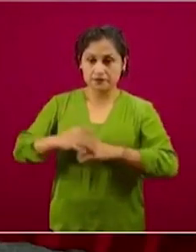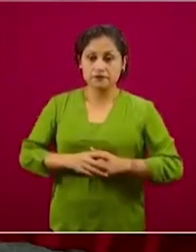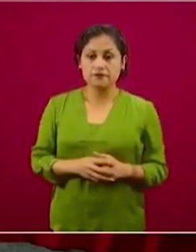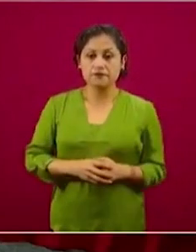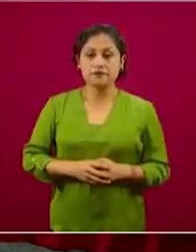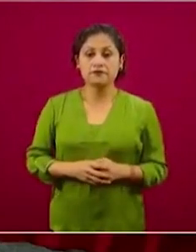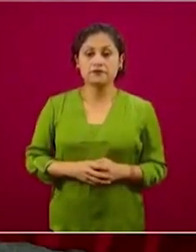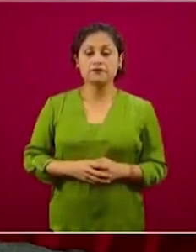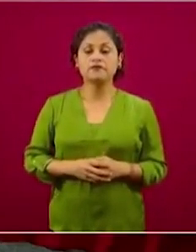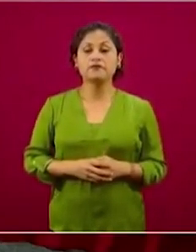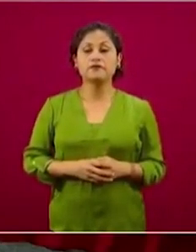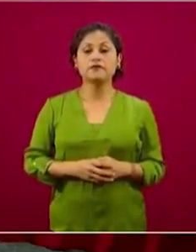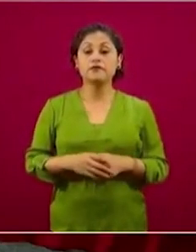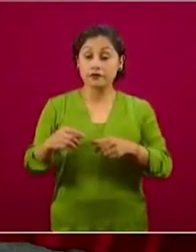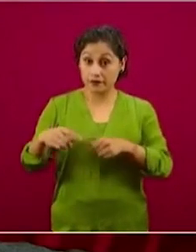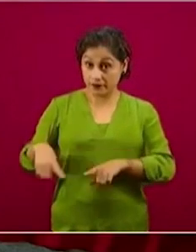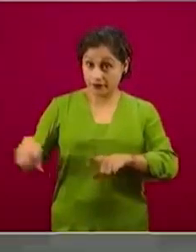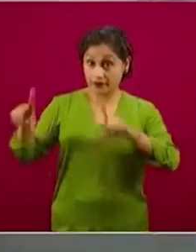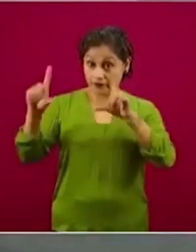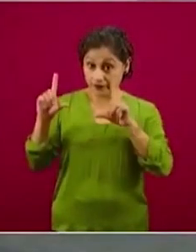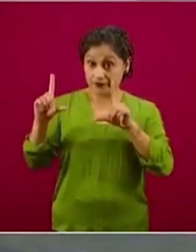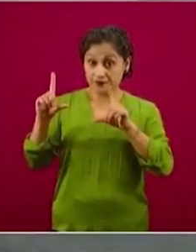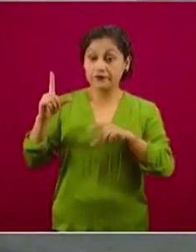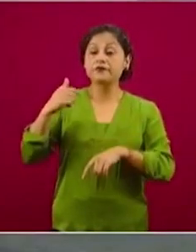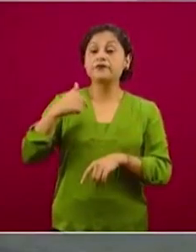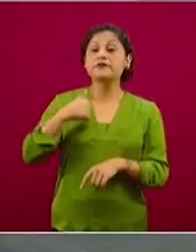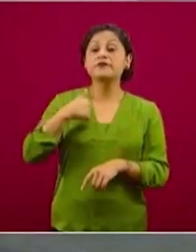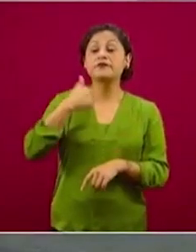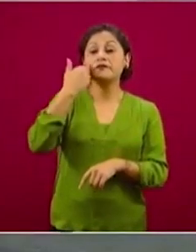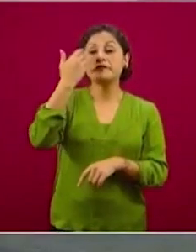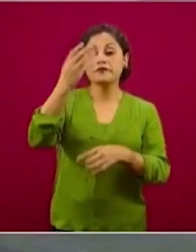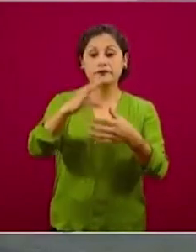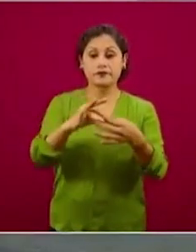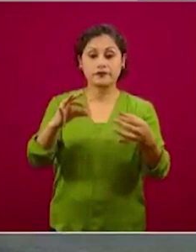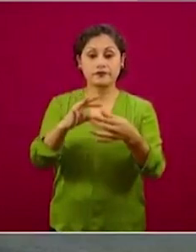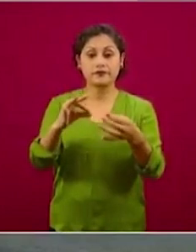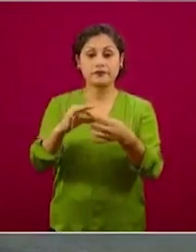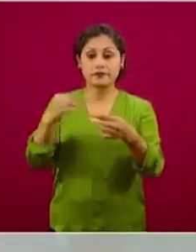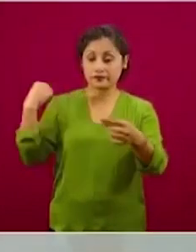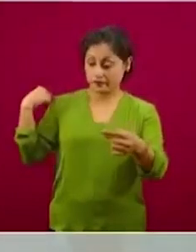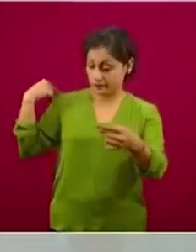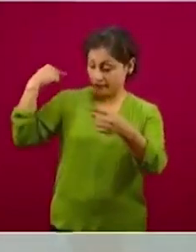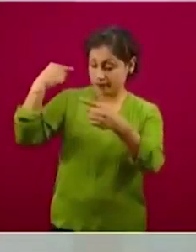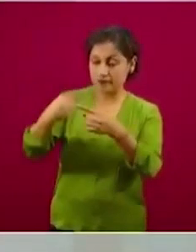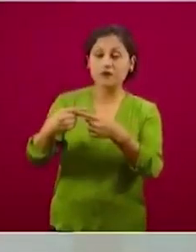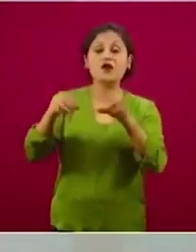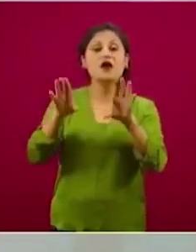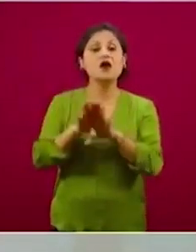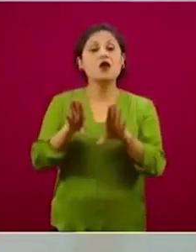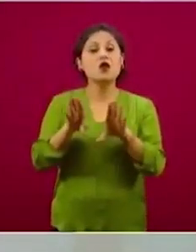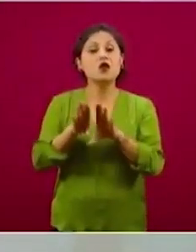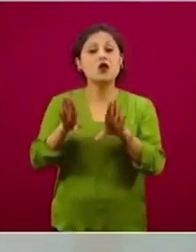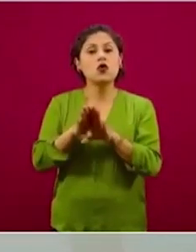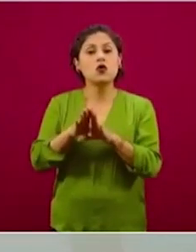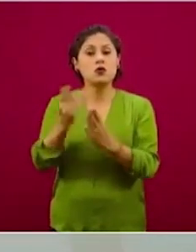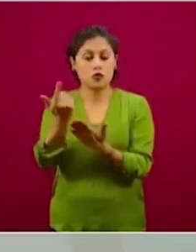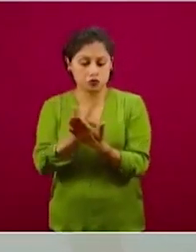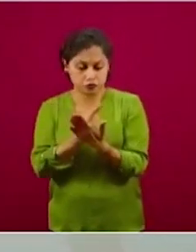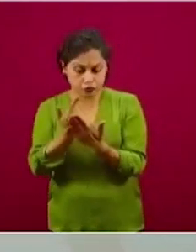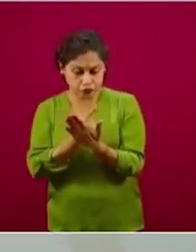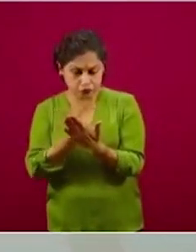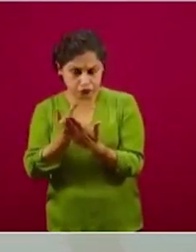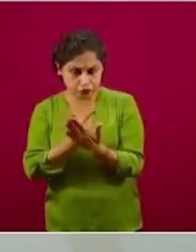La que sigue, quisiera nada más decirles cómo vamos en términos de acercarnos al millón